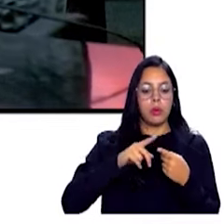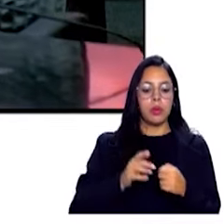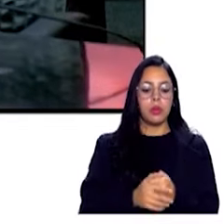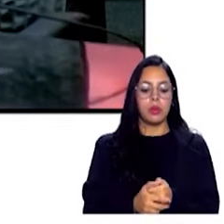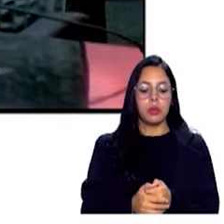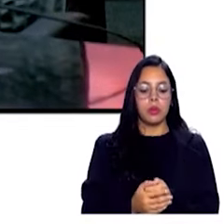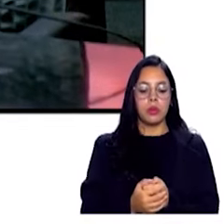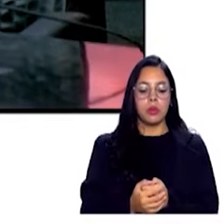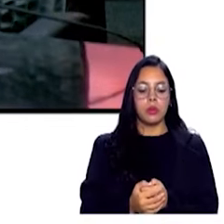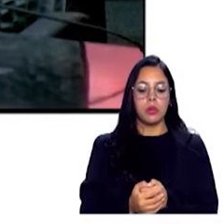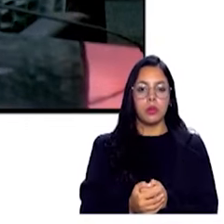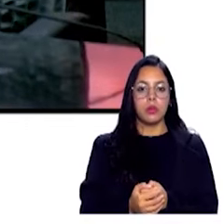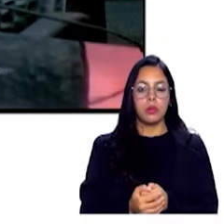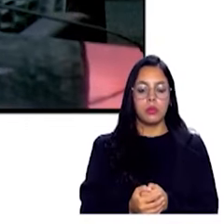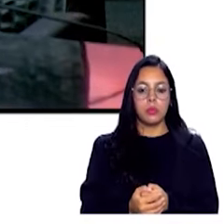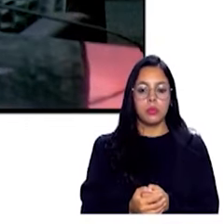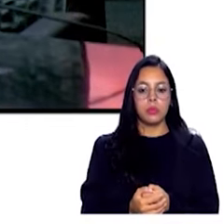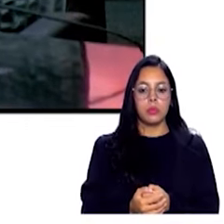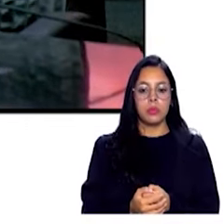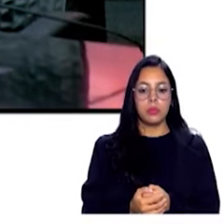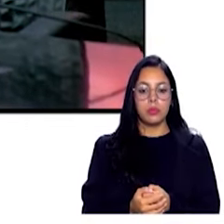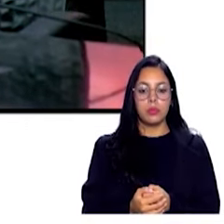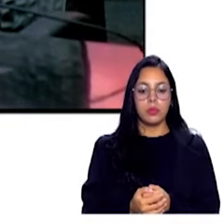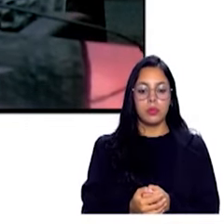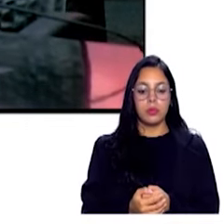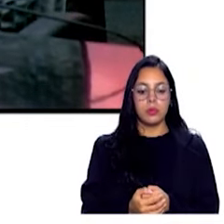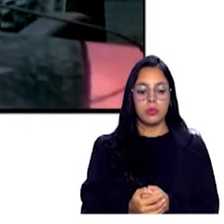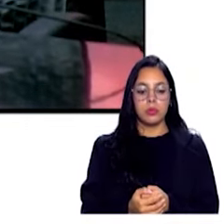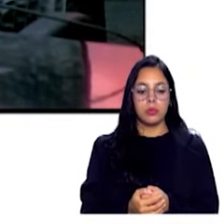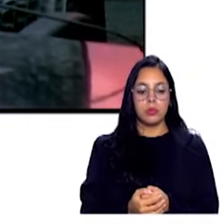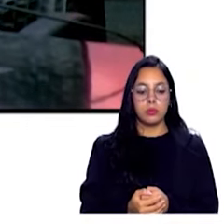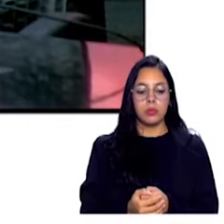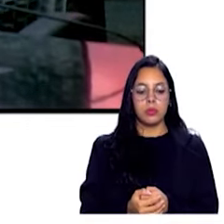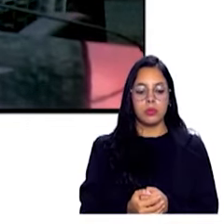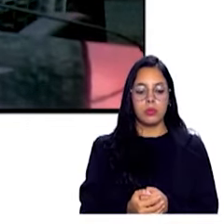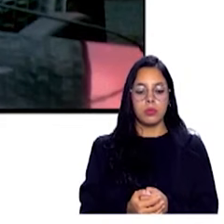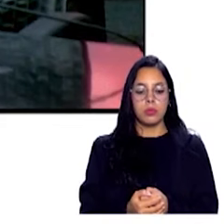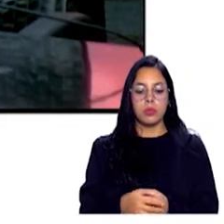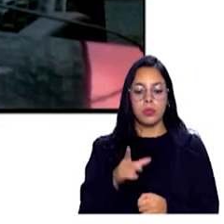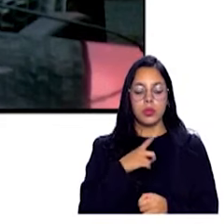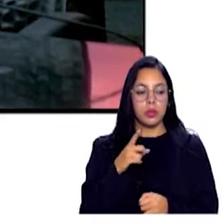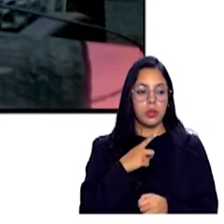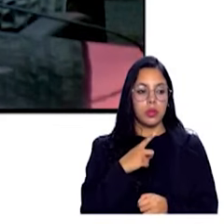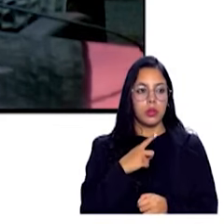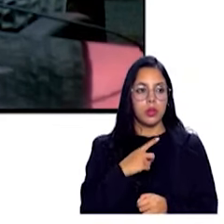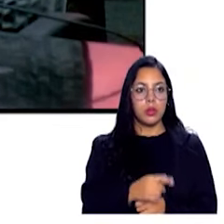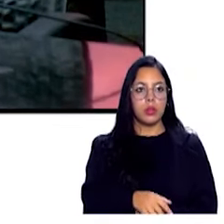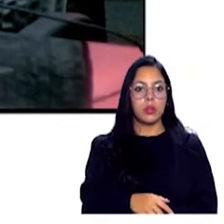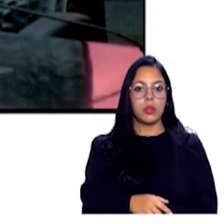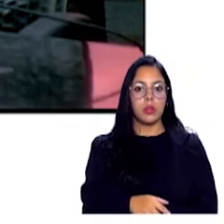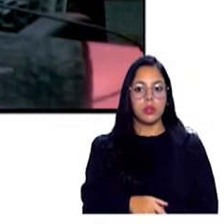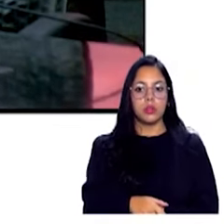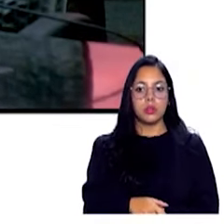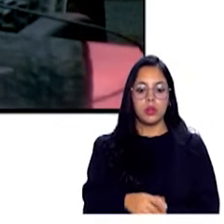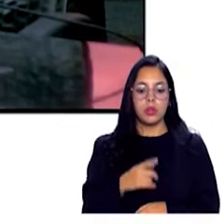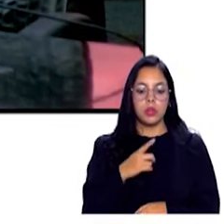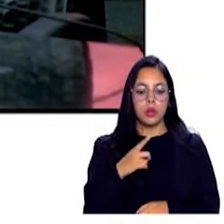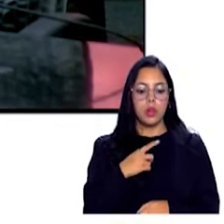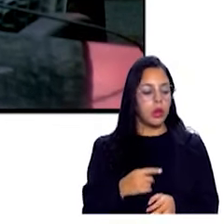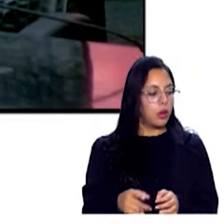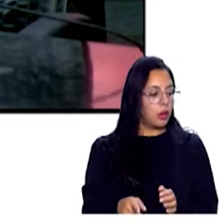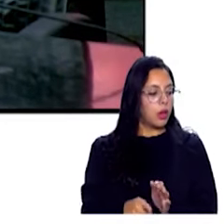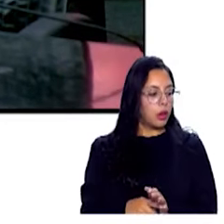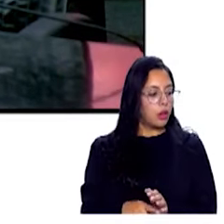lugar sealar Que el servicio público de la justicia consiste dar la tutela judicial efectiva que aparece